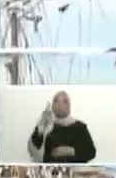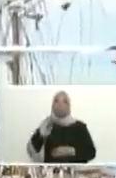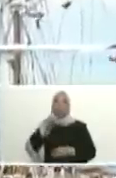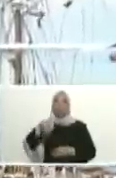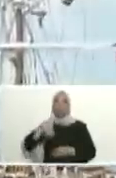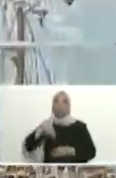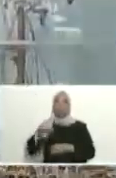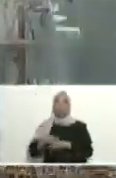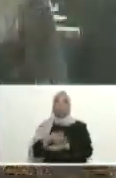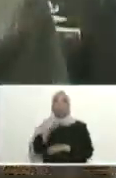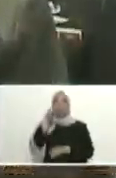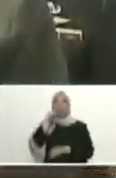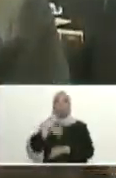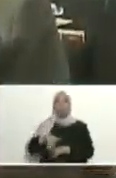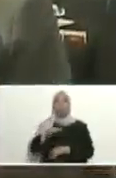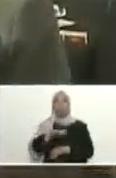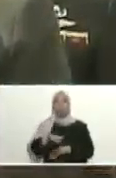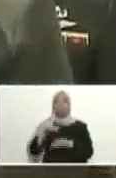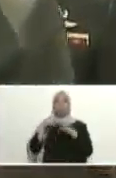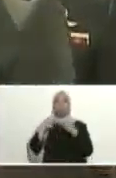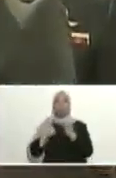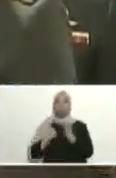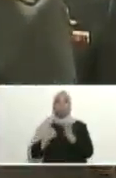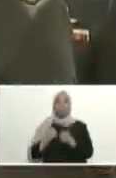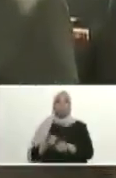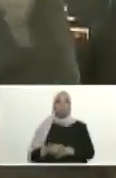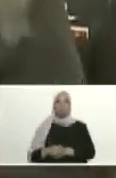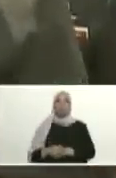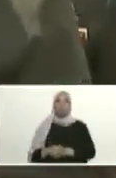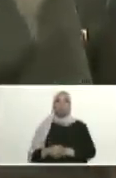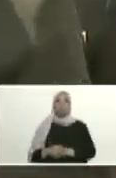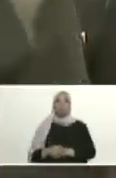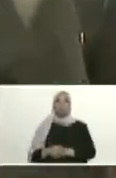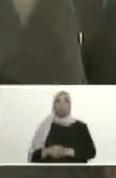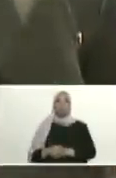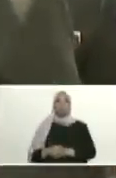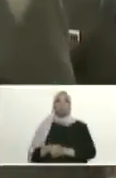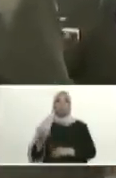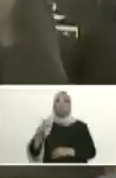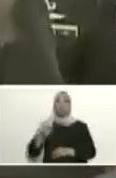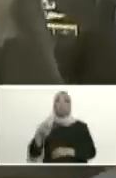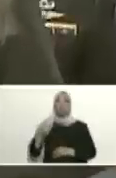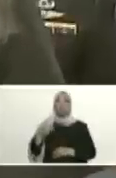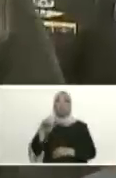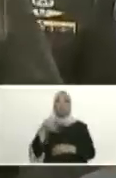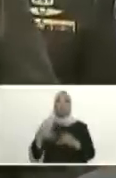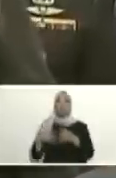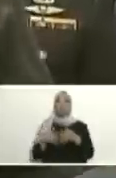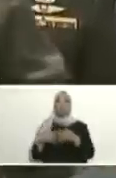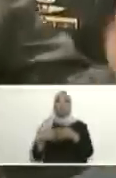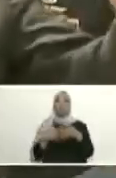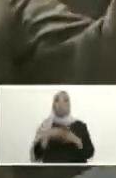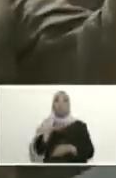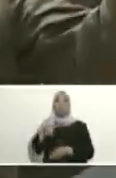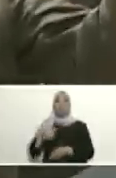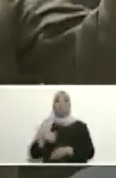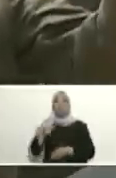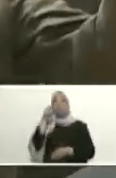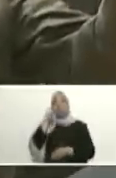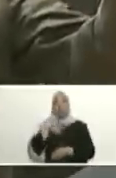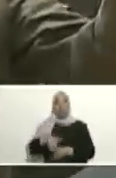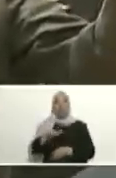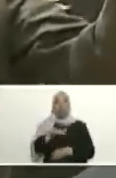pueblo que no se ha rendido ni se rendirá jamás frente a ningún imperio. De un pueblo